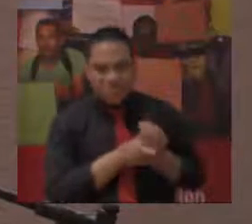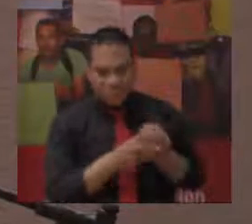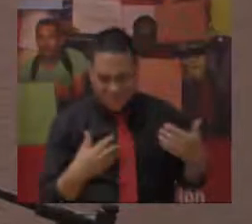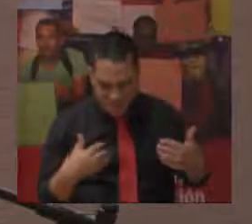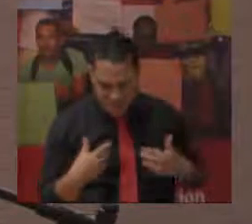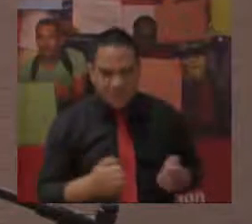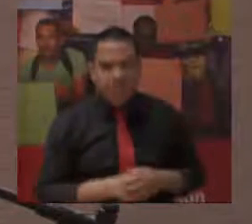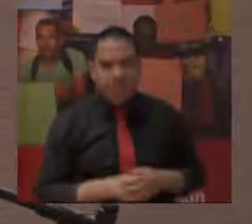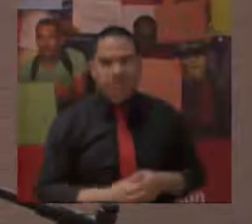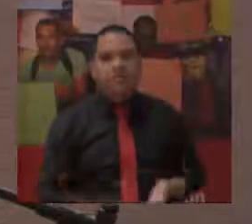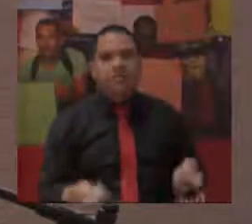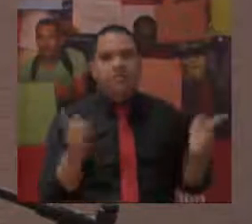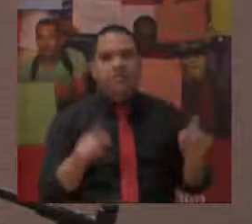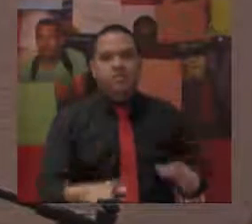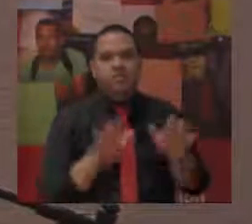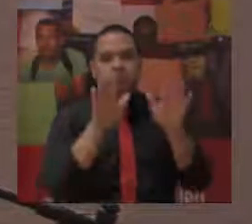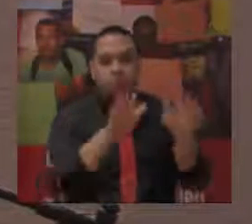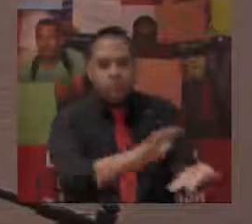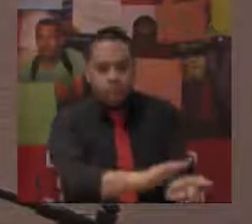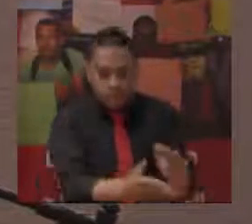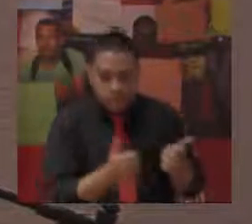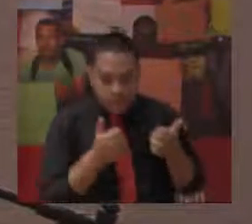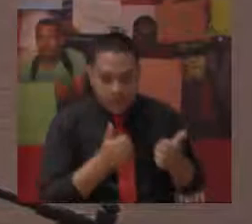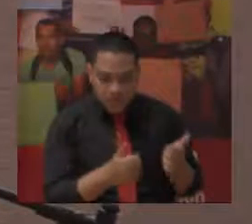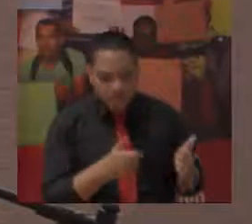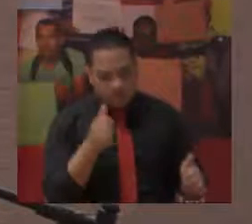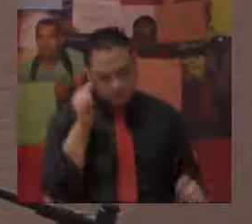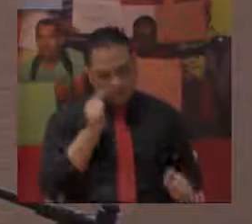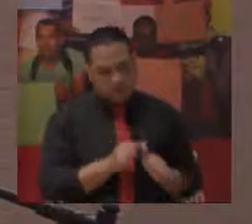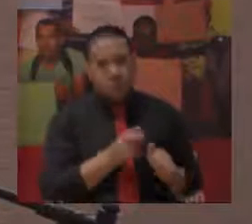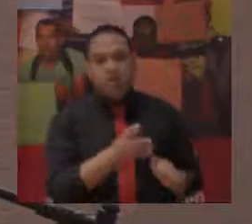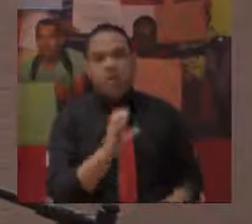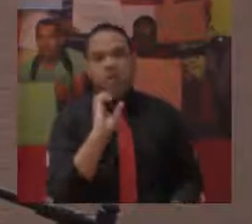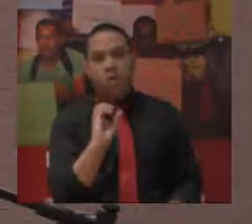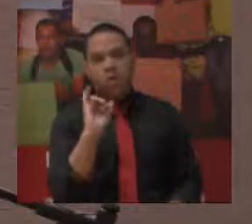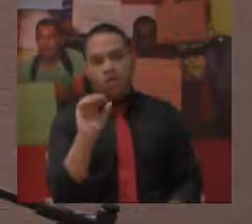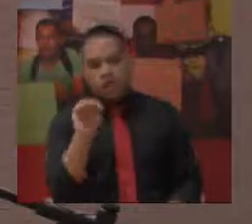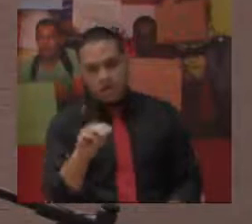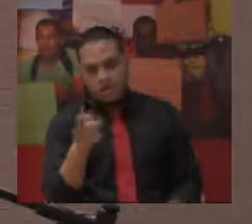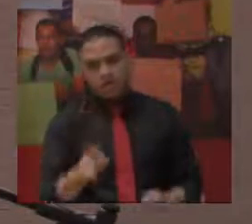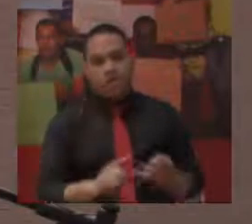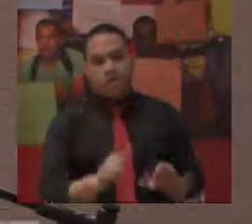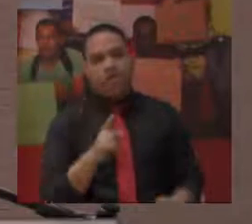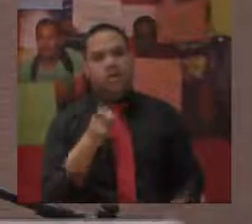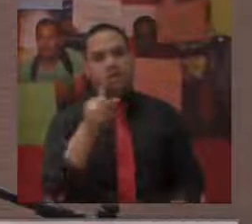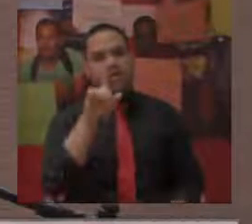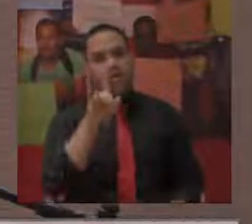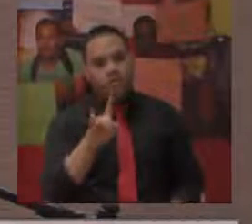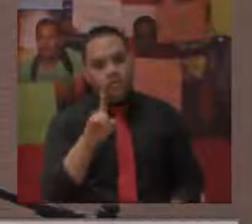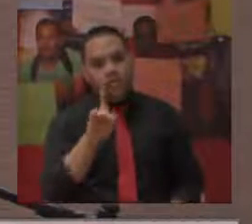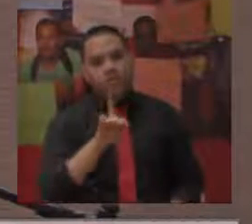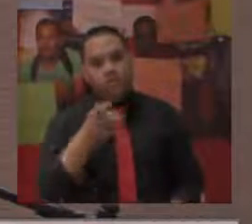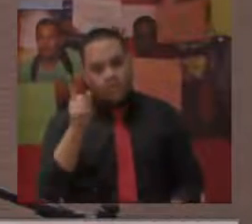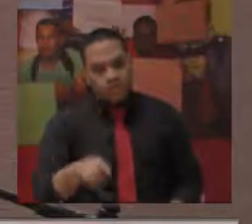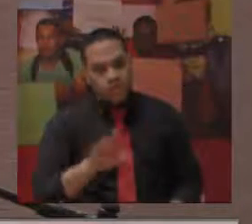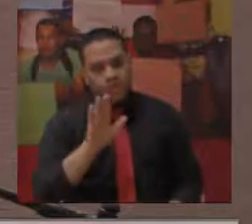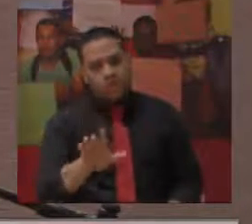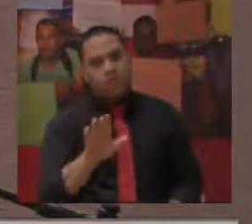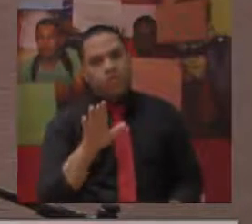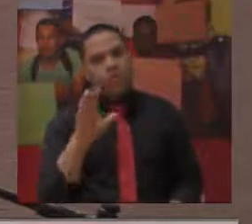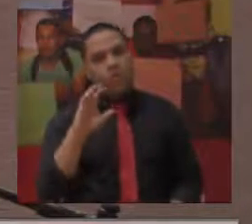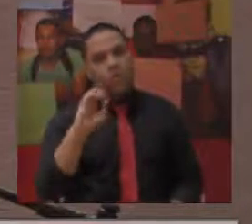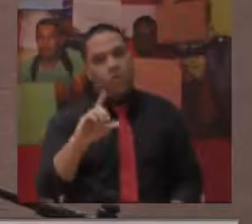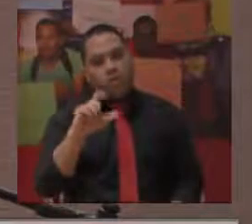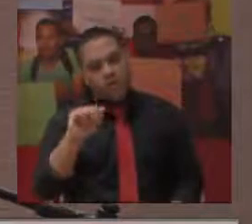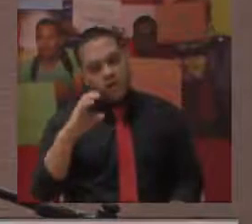Paz y Bien, Centro de Memoria Histórica, Ministerio del Trabajo, la OIM, a la MAPOEA, a USAID, a la OACP, a